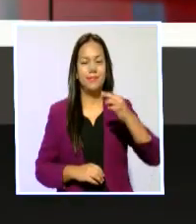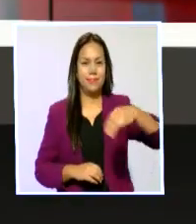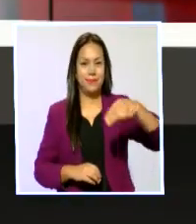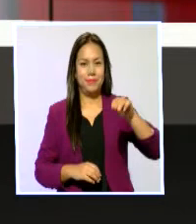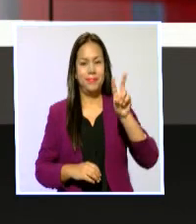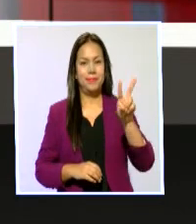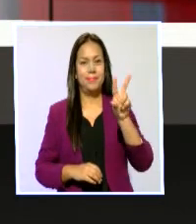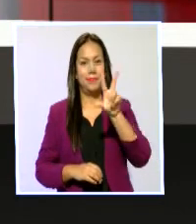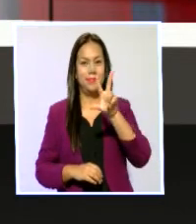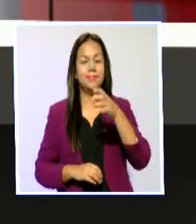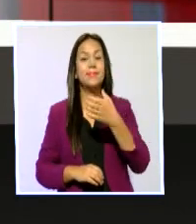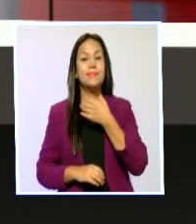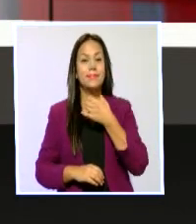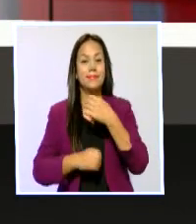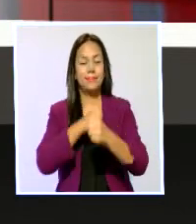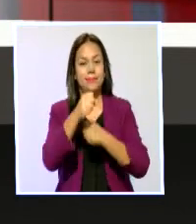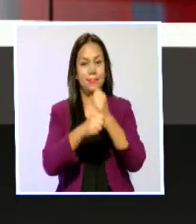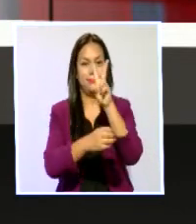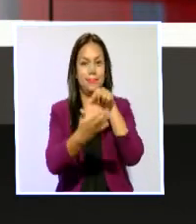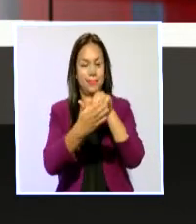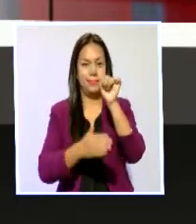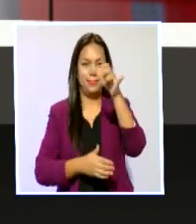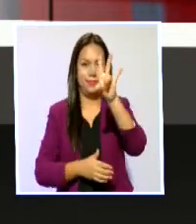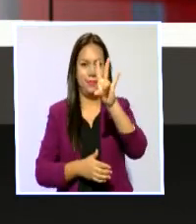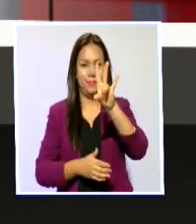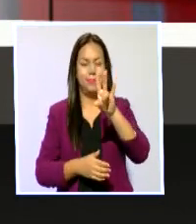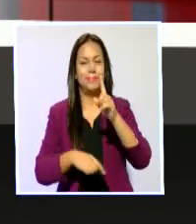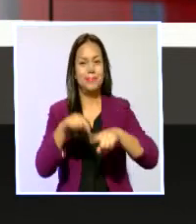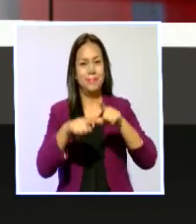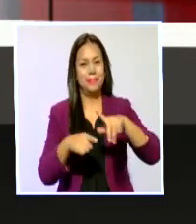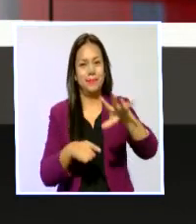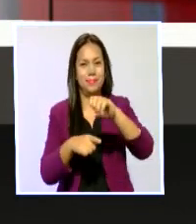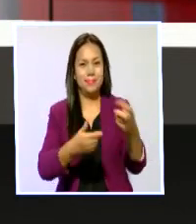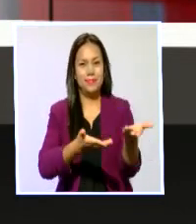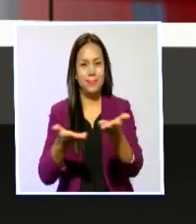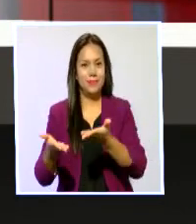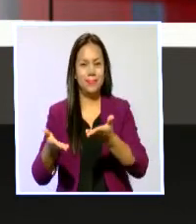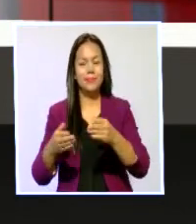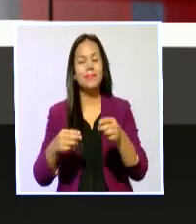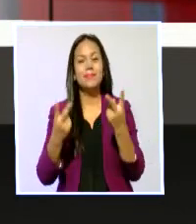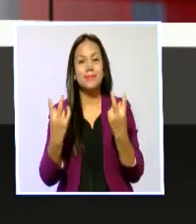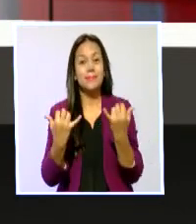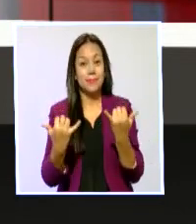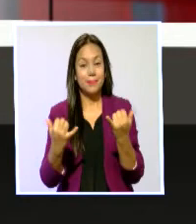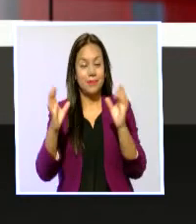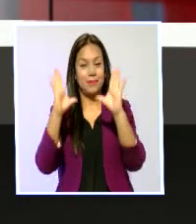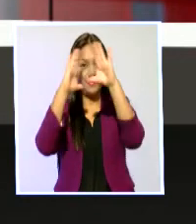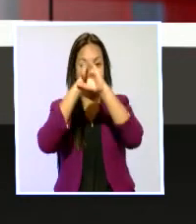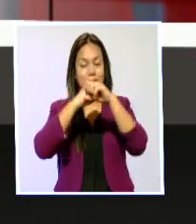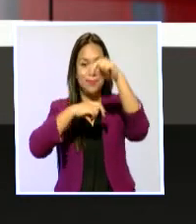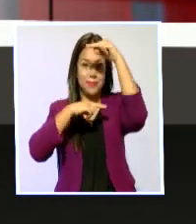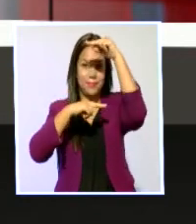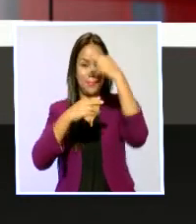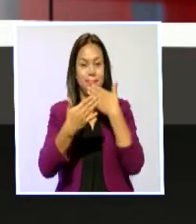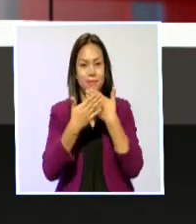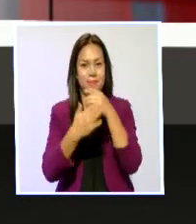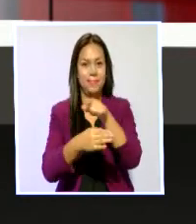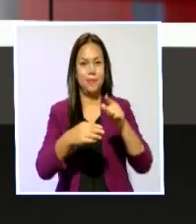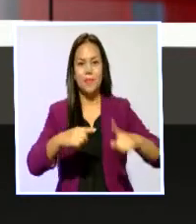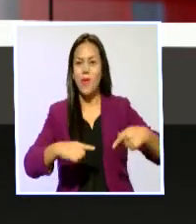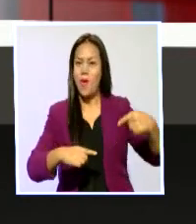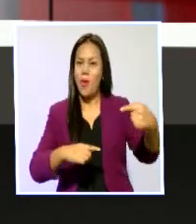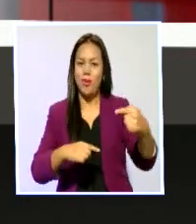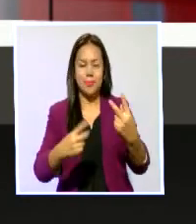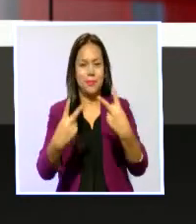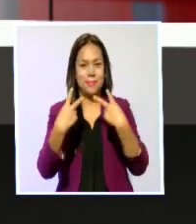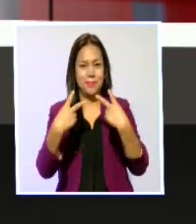Miércoles 23 de agosto de 2017, amigos, bienvenidos todos a la emisión estelar de TVL Noticias. Gracias a quienes nos sintonizan día a día a